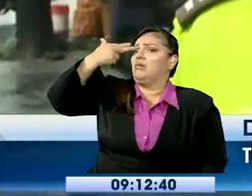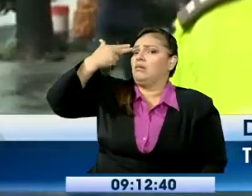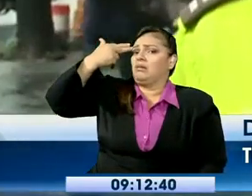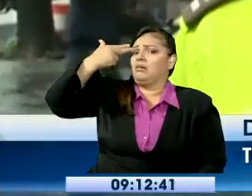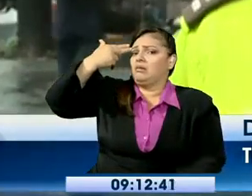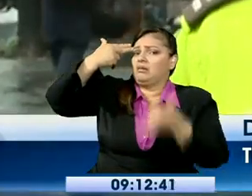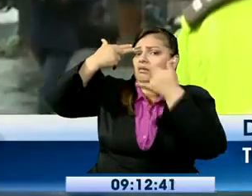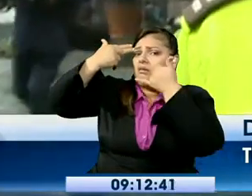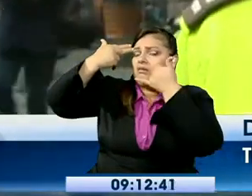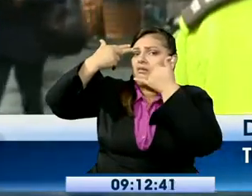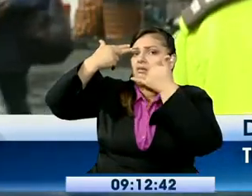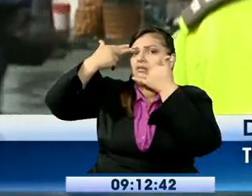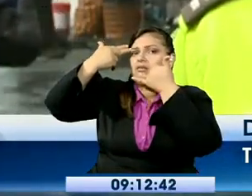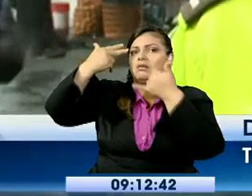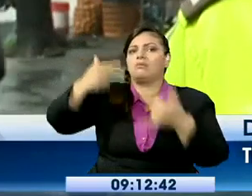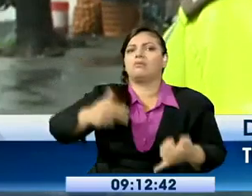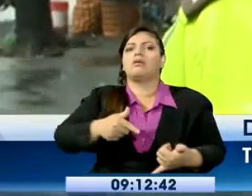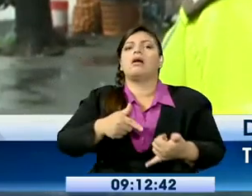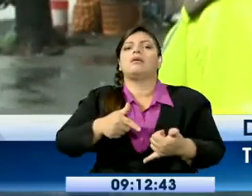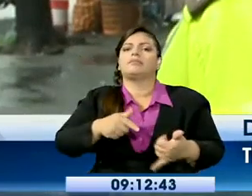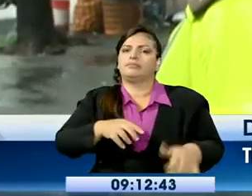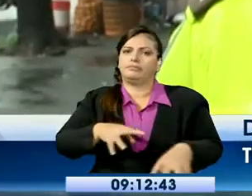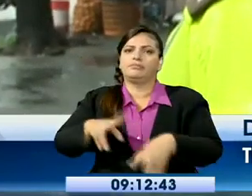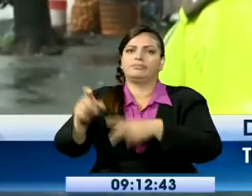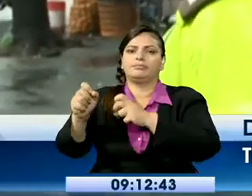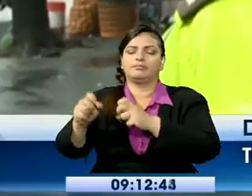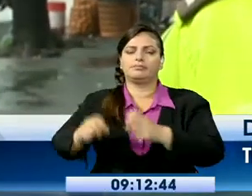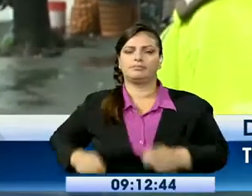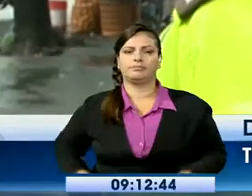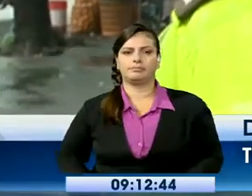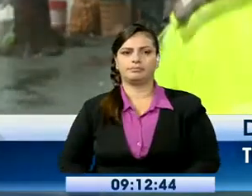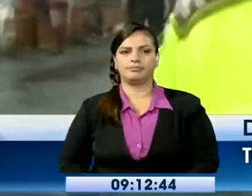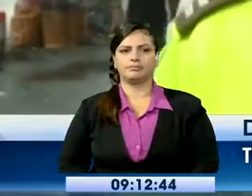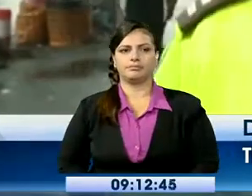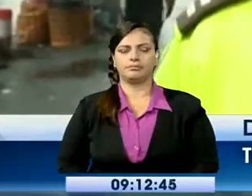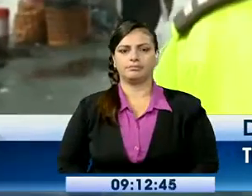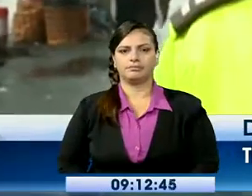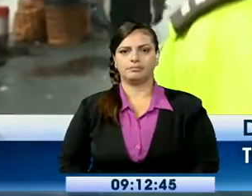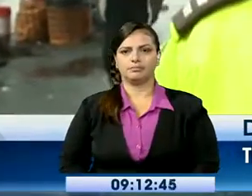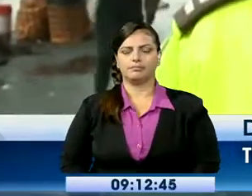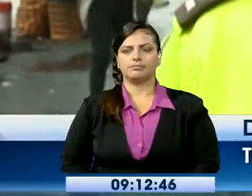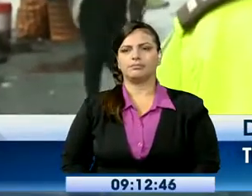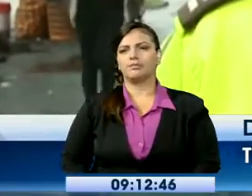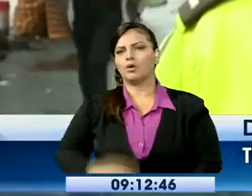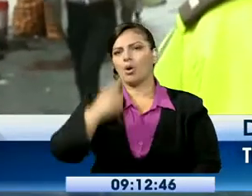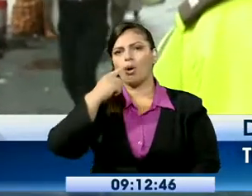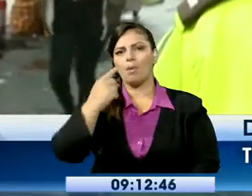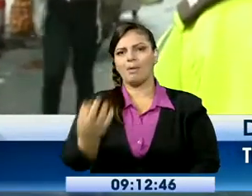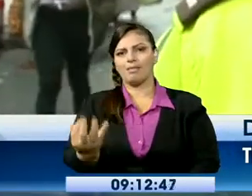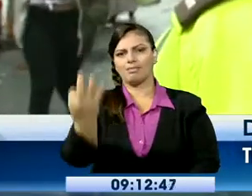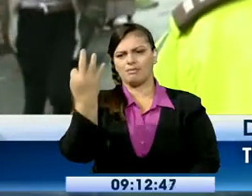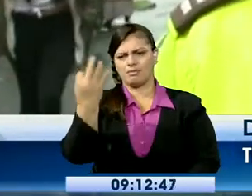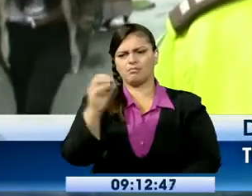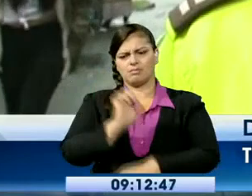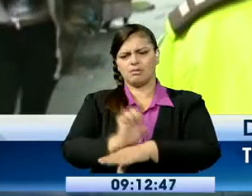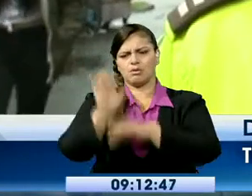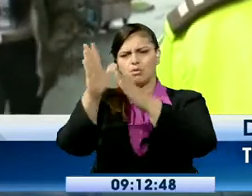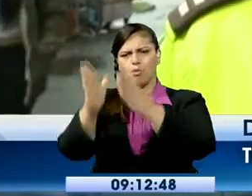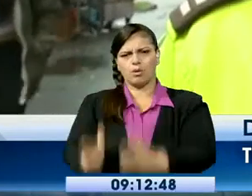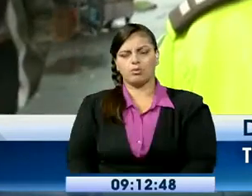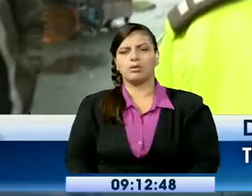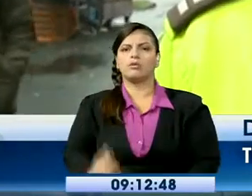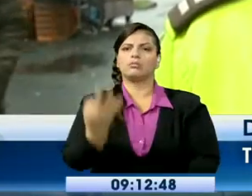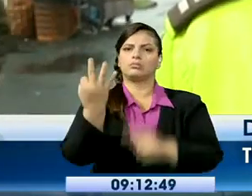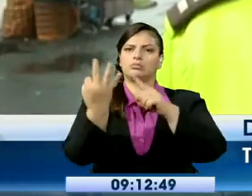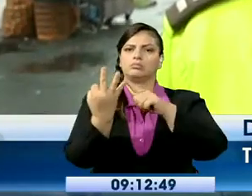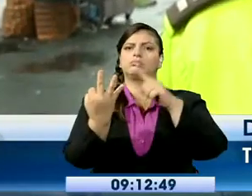La prioridad era el robo de los celulares y siempre armados. Los tres son ecuatorianos, dos de ellos tienen antecedentes por robo,